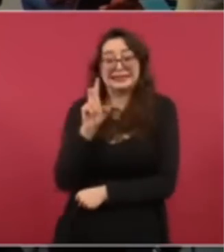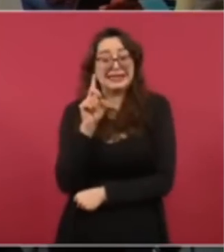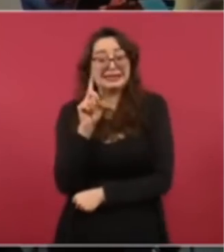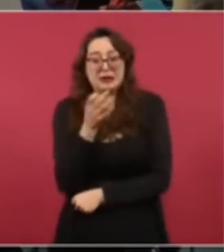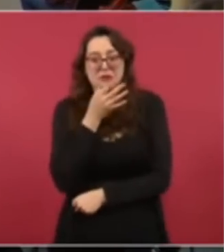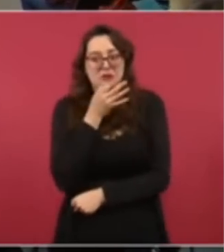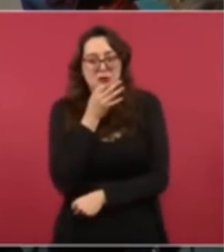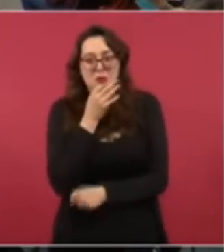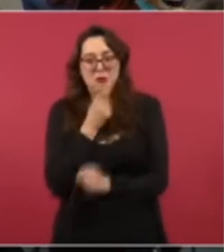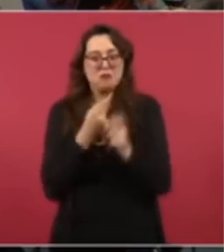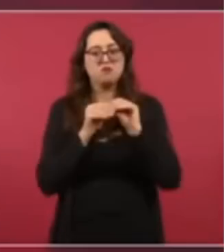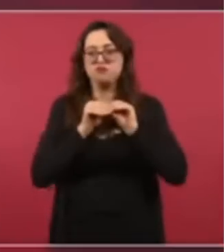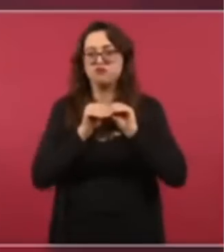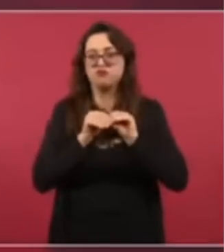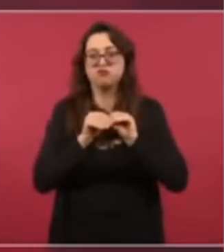DEA en México